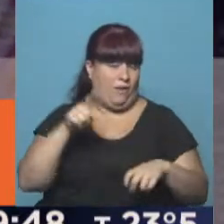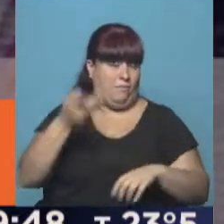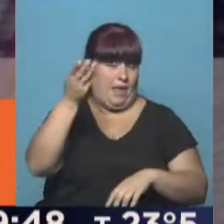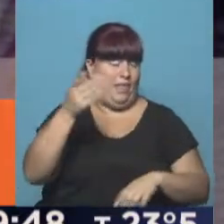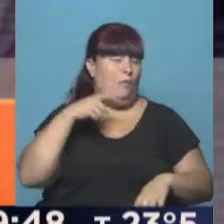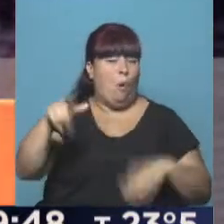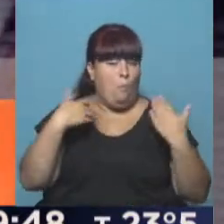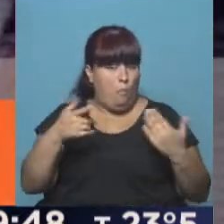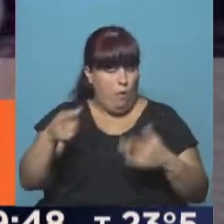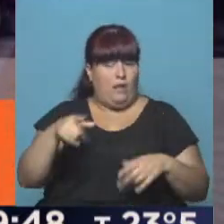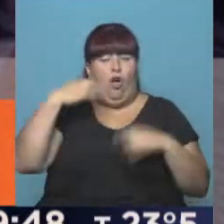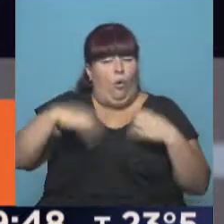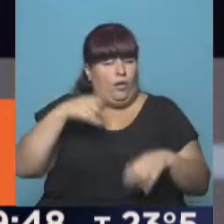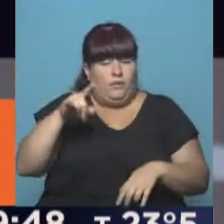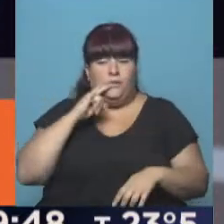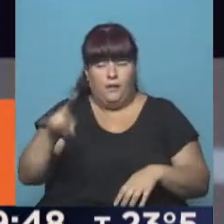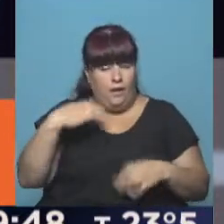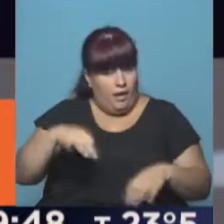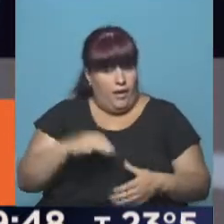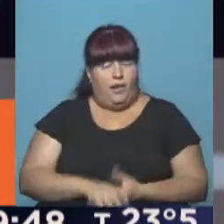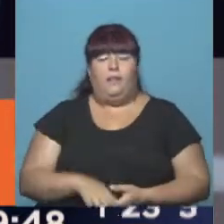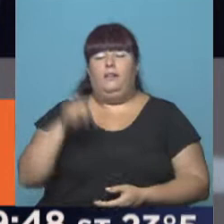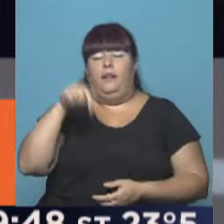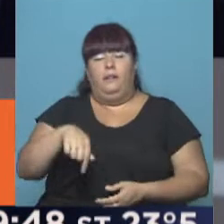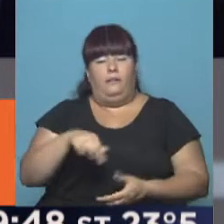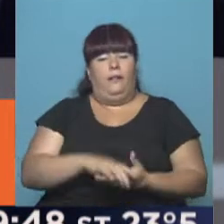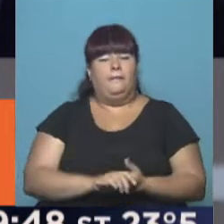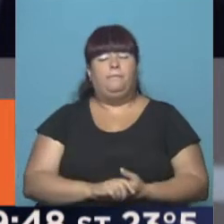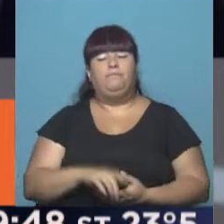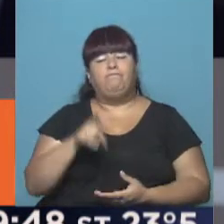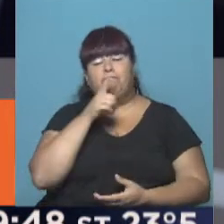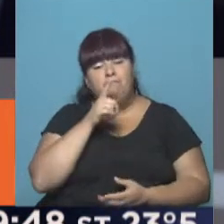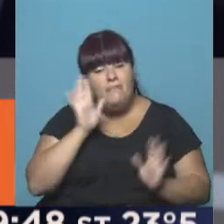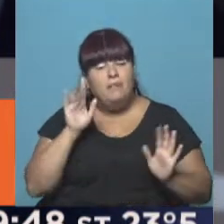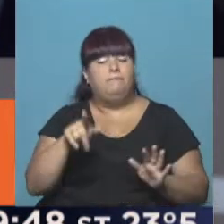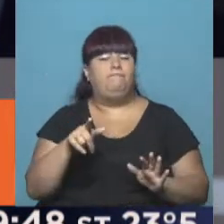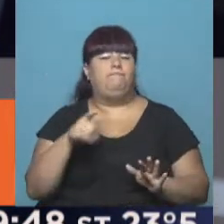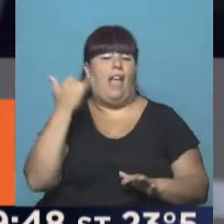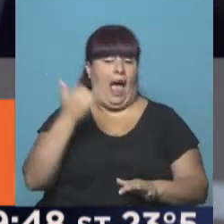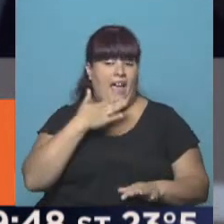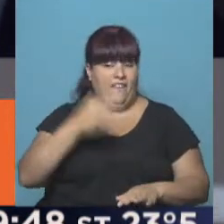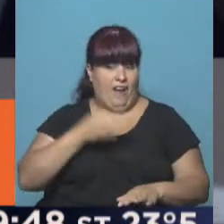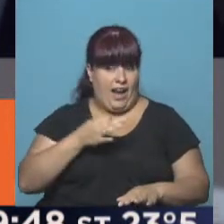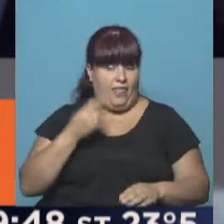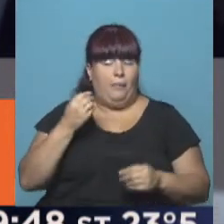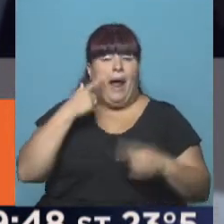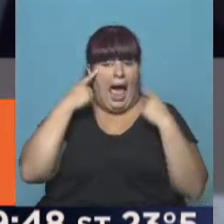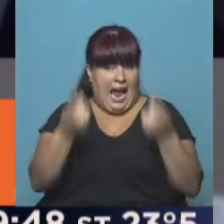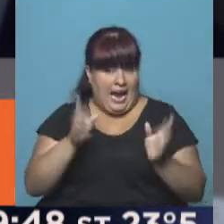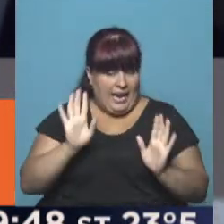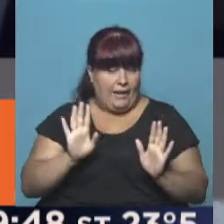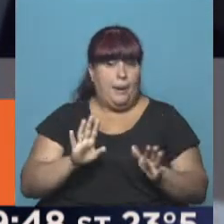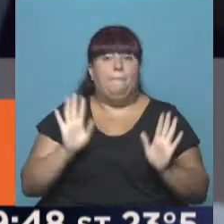porque tienen el poder para hacerlo y tienen la obligación de hacerlo. En este caso se supone que hay verosimilitud para darle